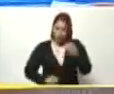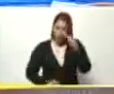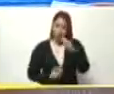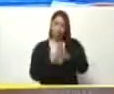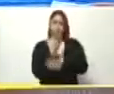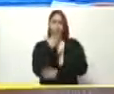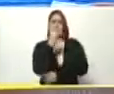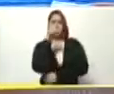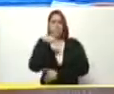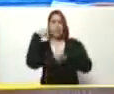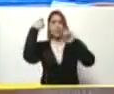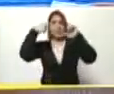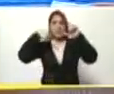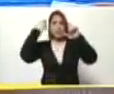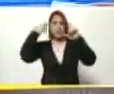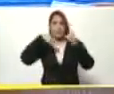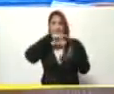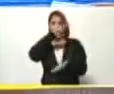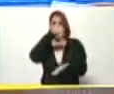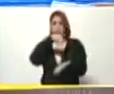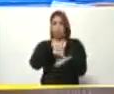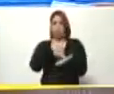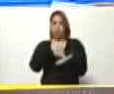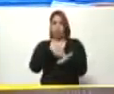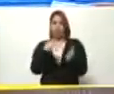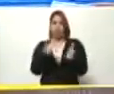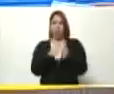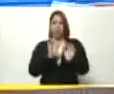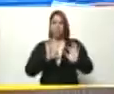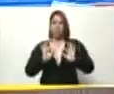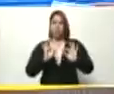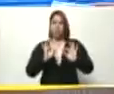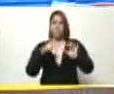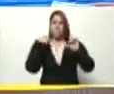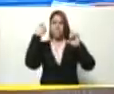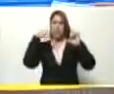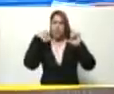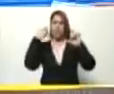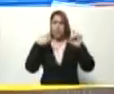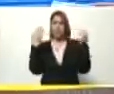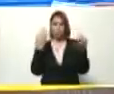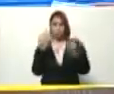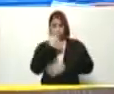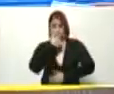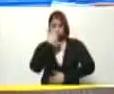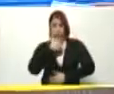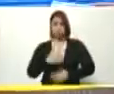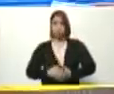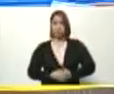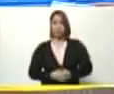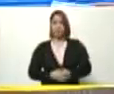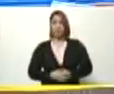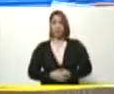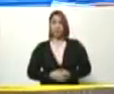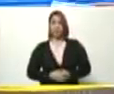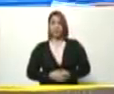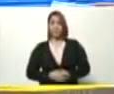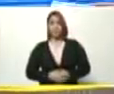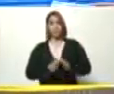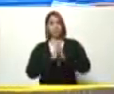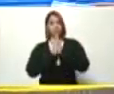cine nacional con esa obra que yo estoy seguro, con el favor de